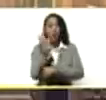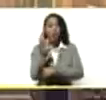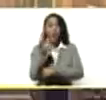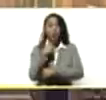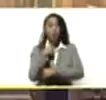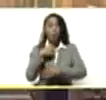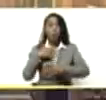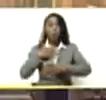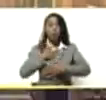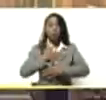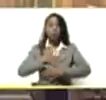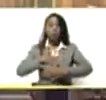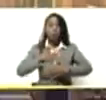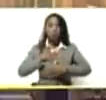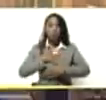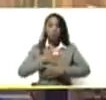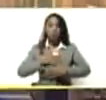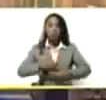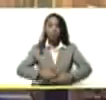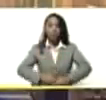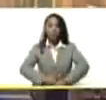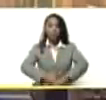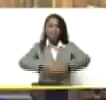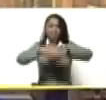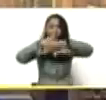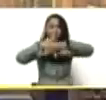darán a conocer algunos de estos datos